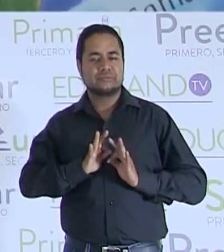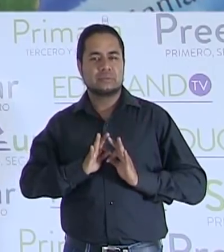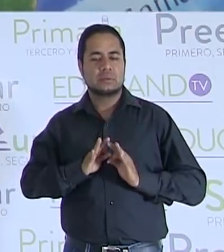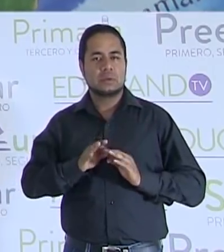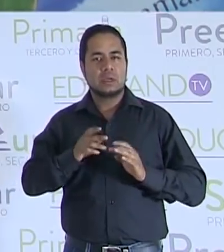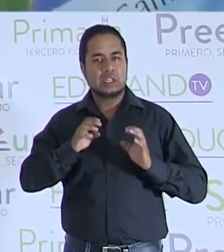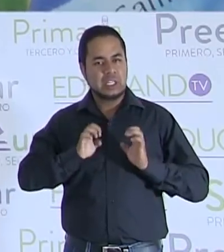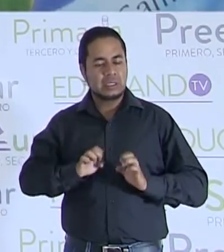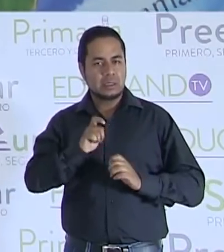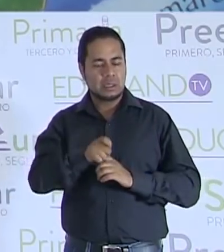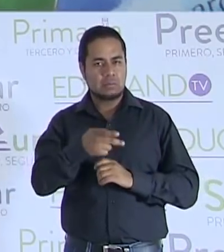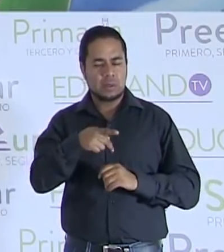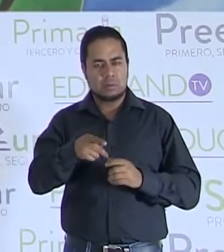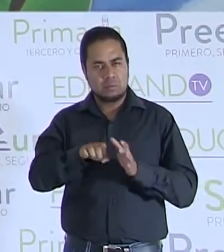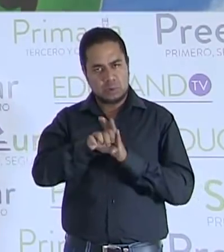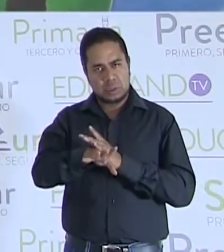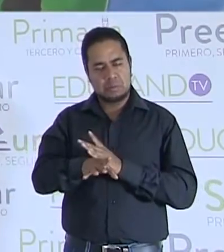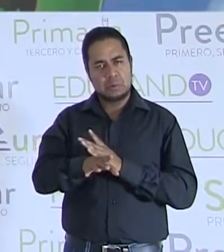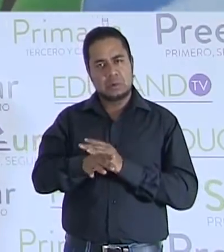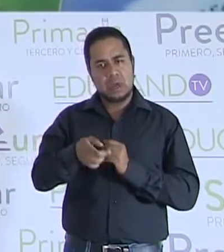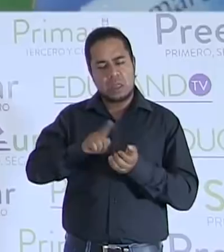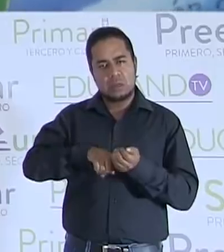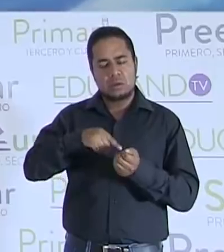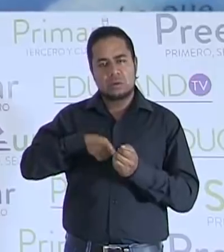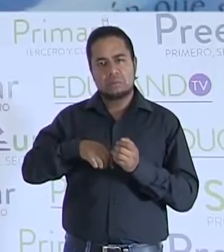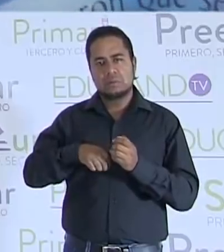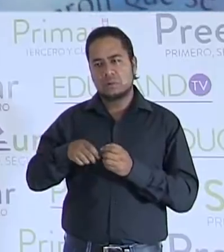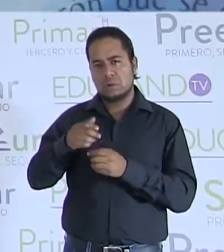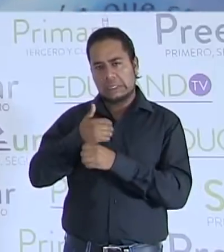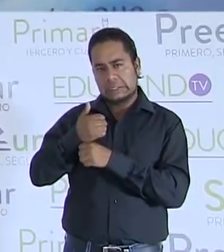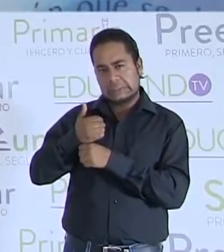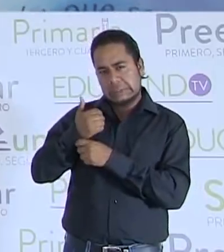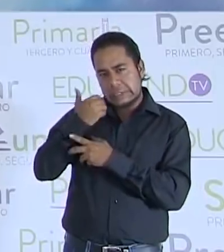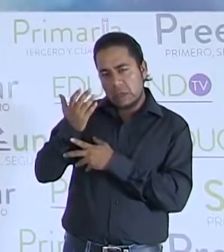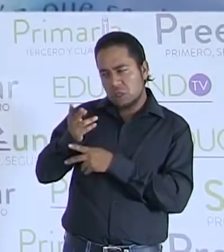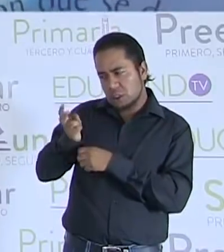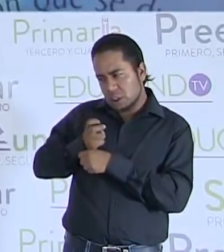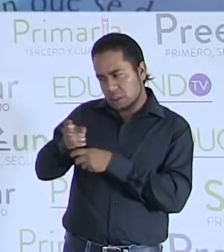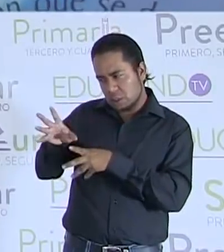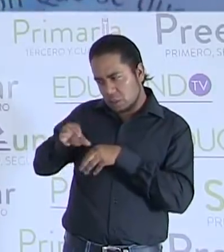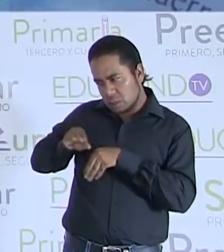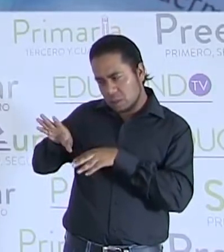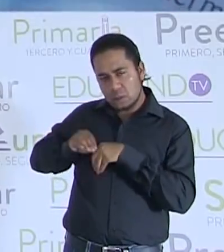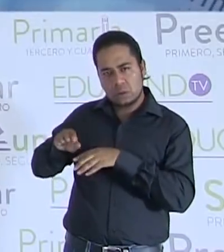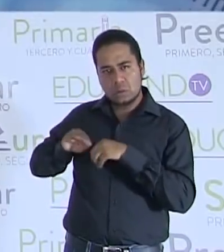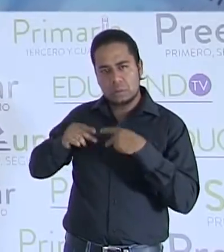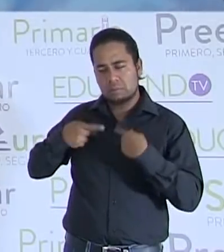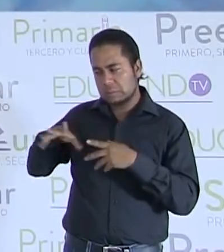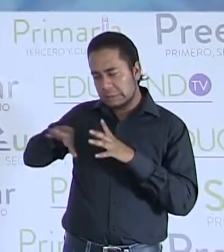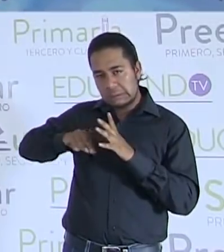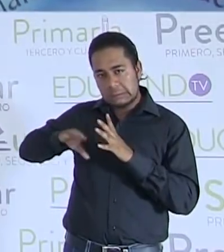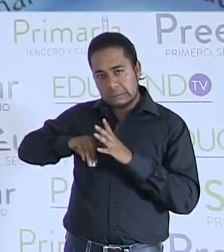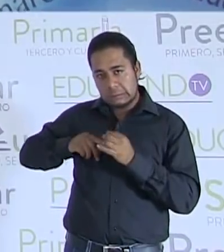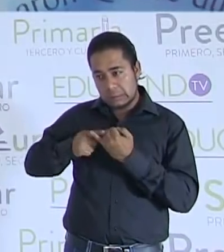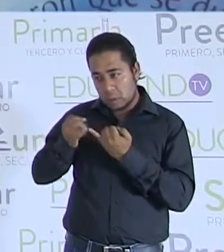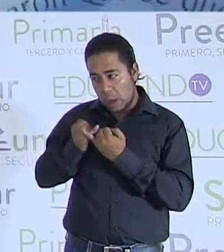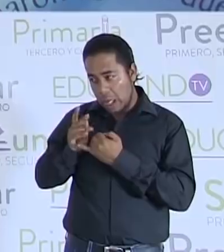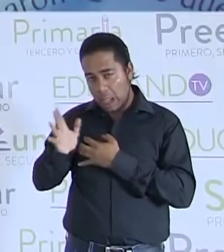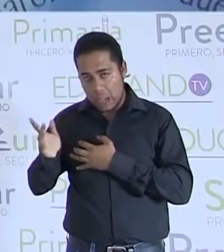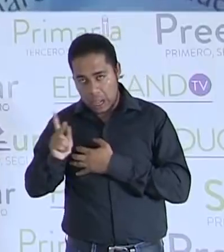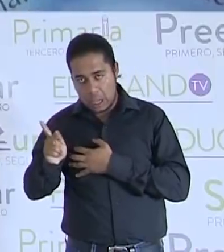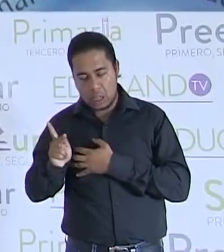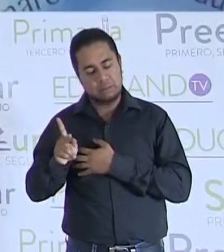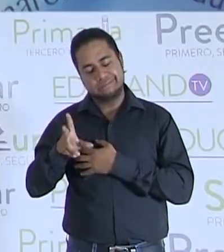diaria significa que por mucho que queramos imitar a otras personas, no vamos a poder ser como